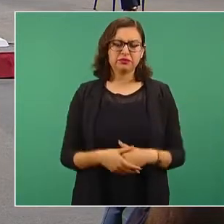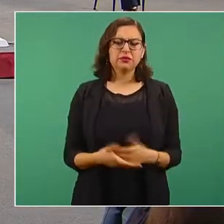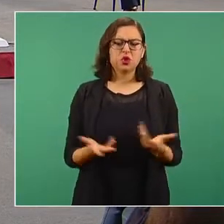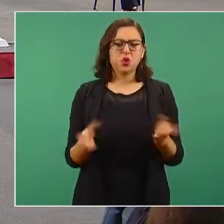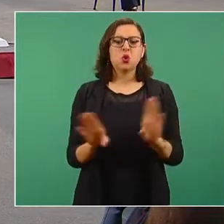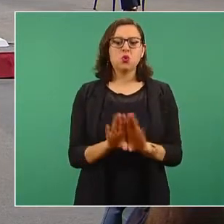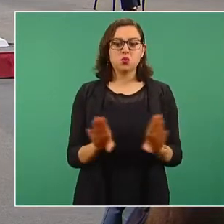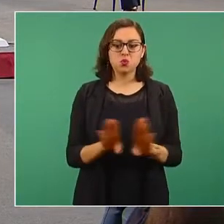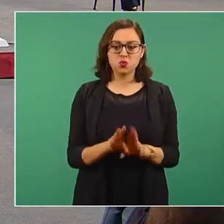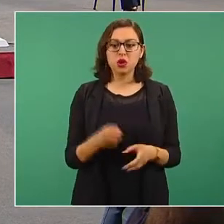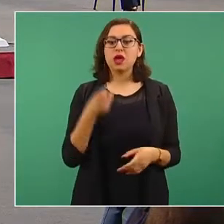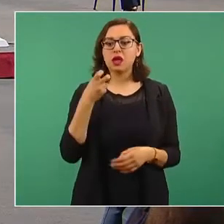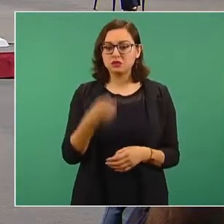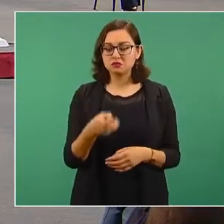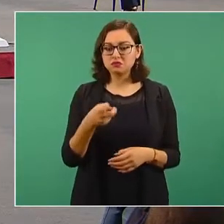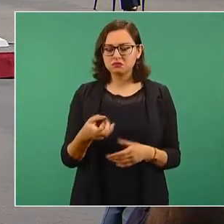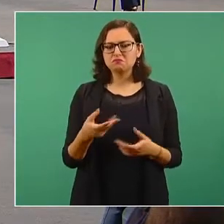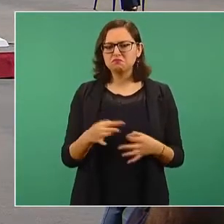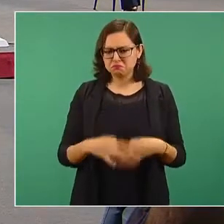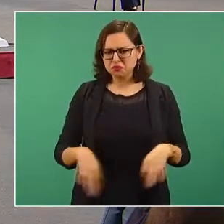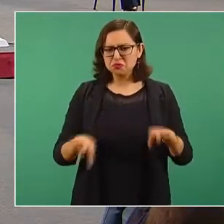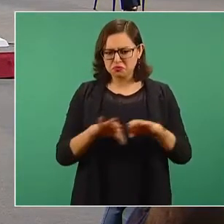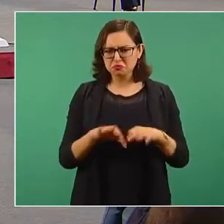todo esto es muy didáctico.